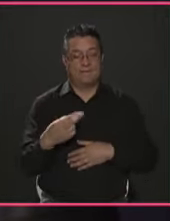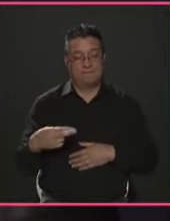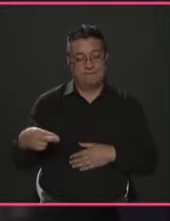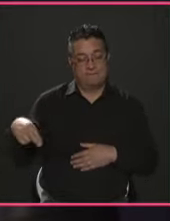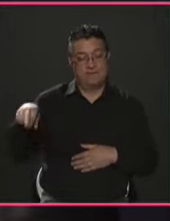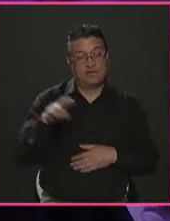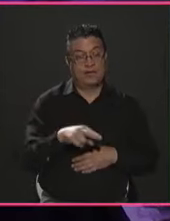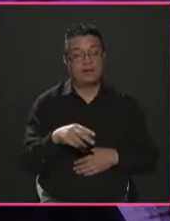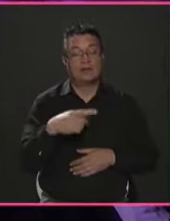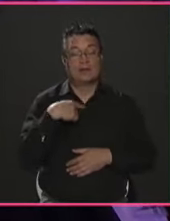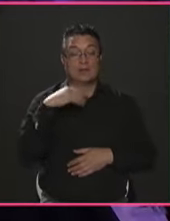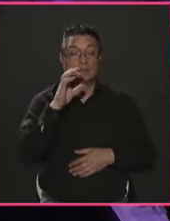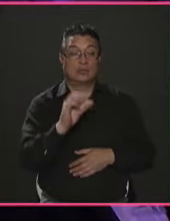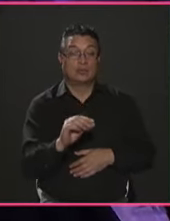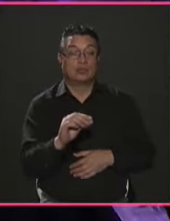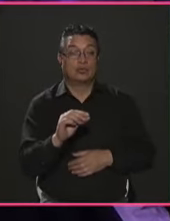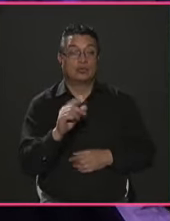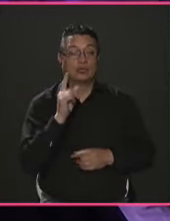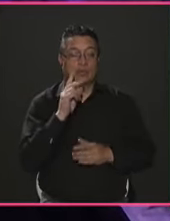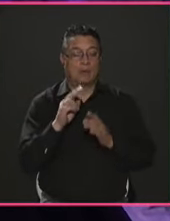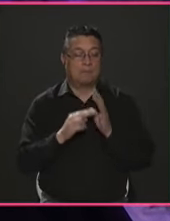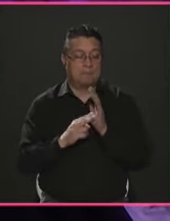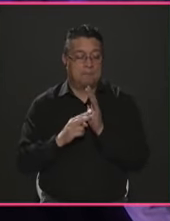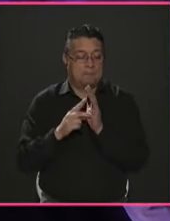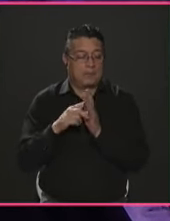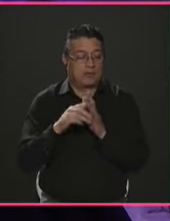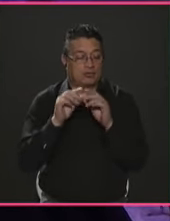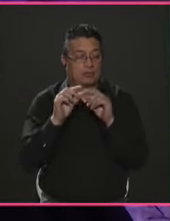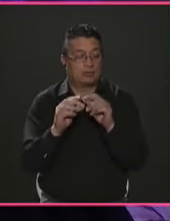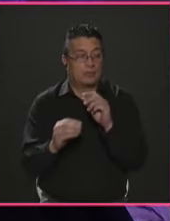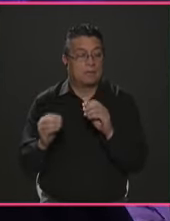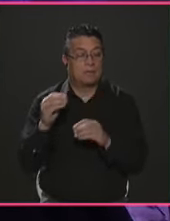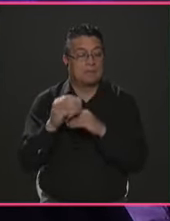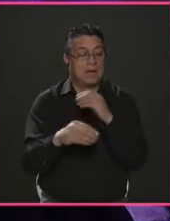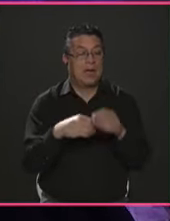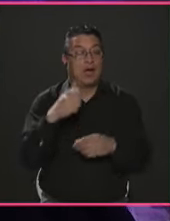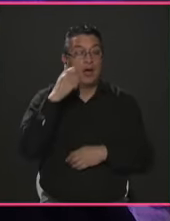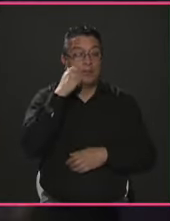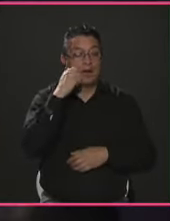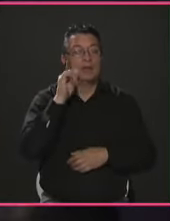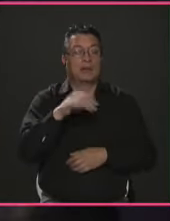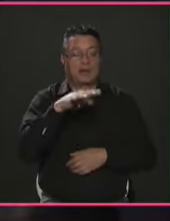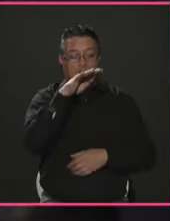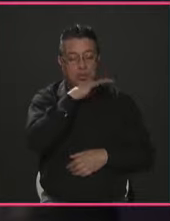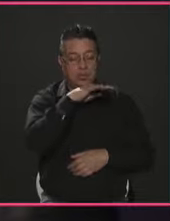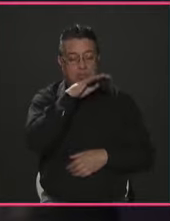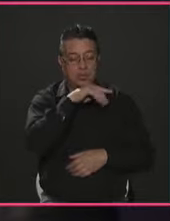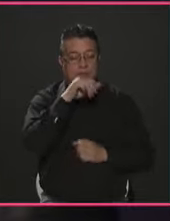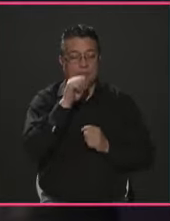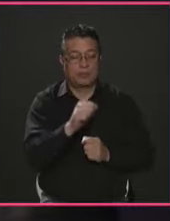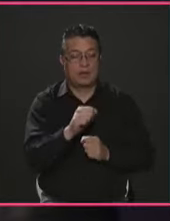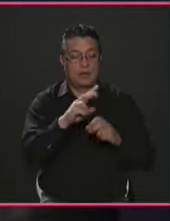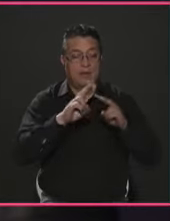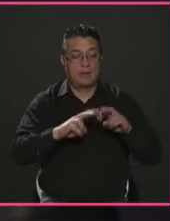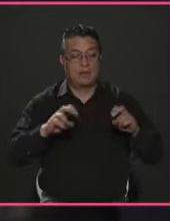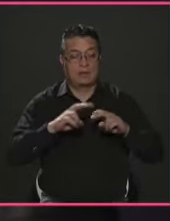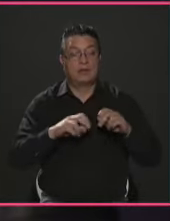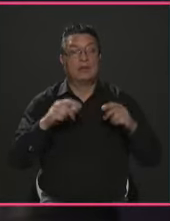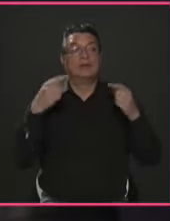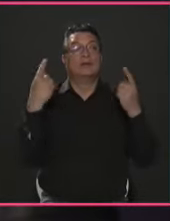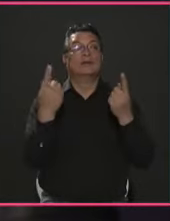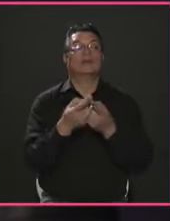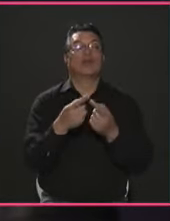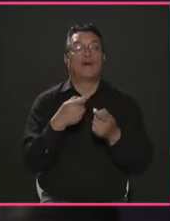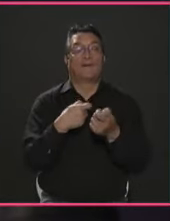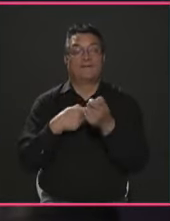volver tomar un paso para los humanos y usar la capacidad de investigar la microbiota de